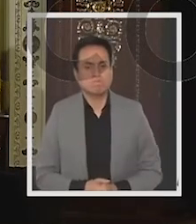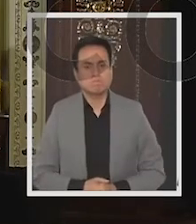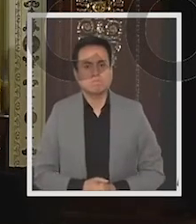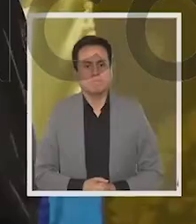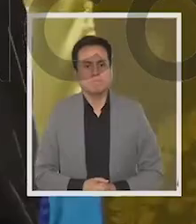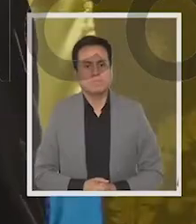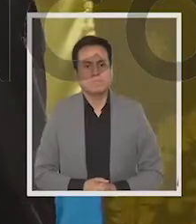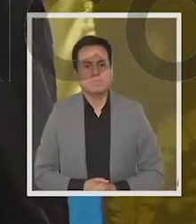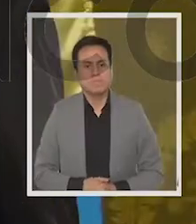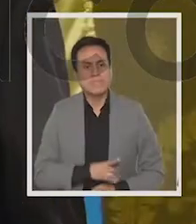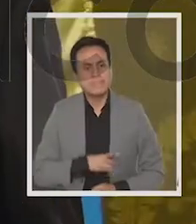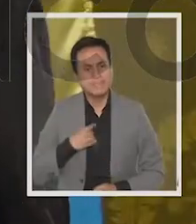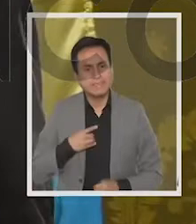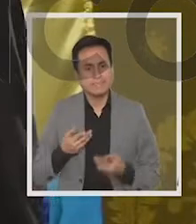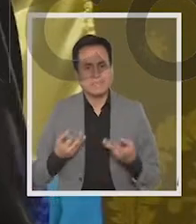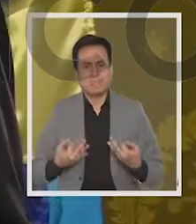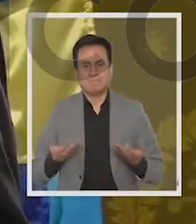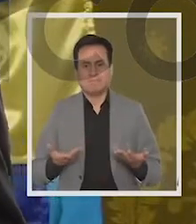La dignidad